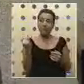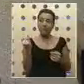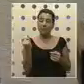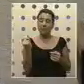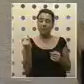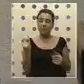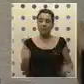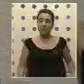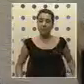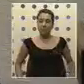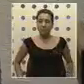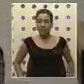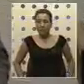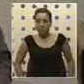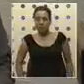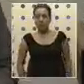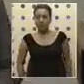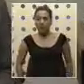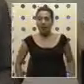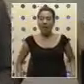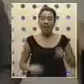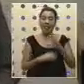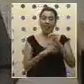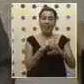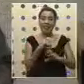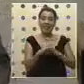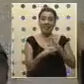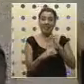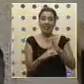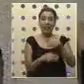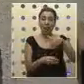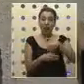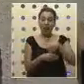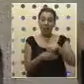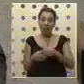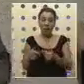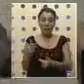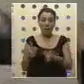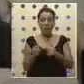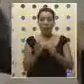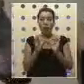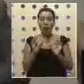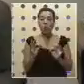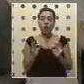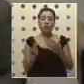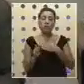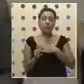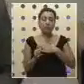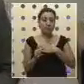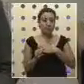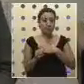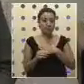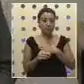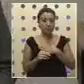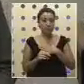de los ciclos electorales y políticos es justamente lo que buscábamos.